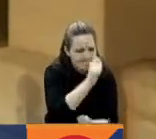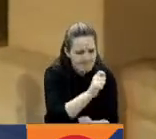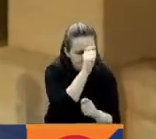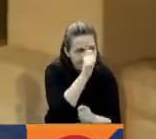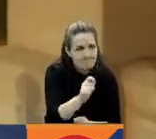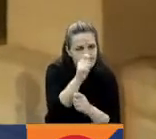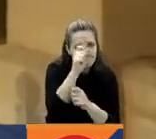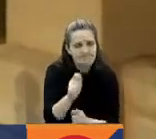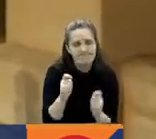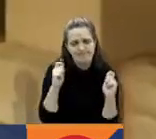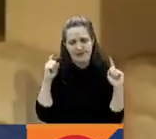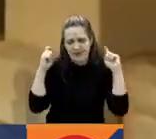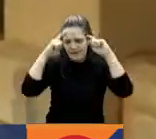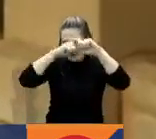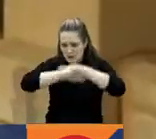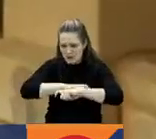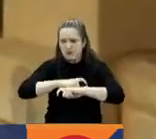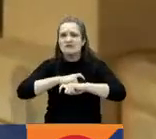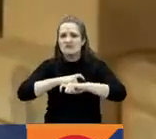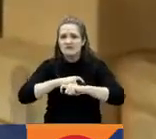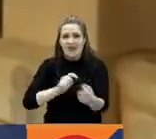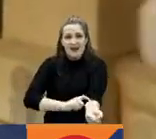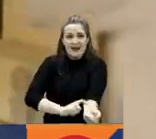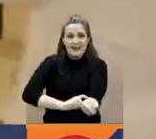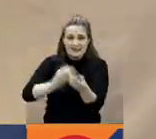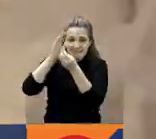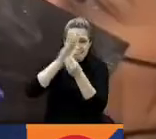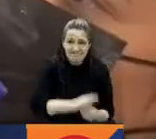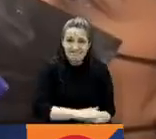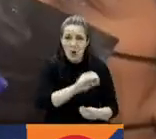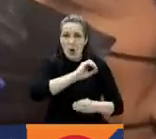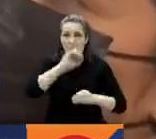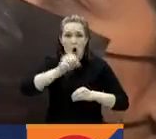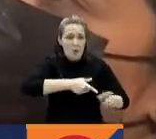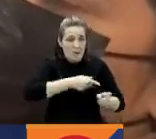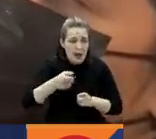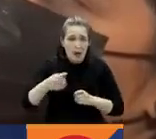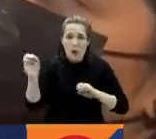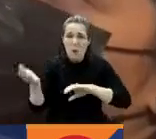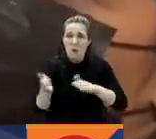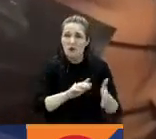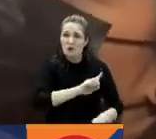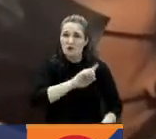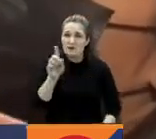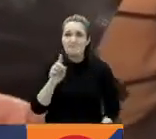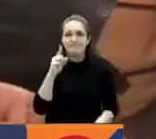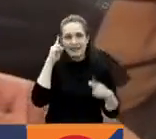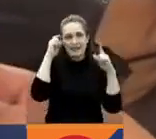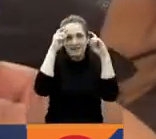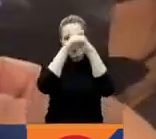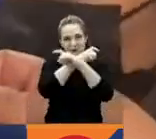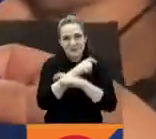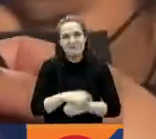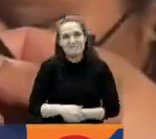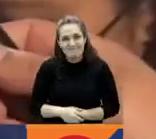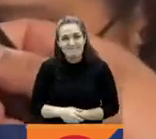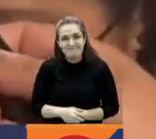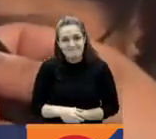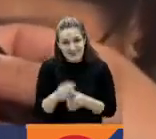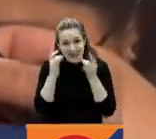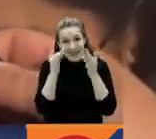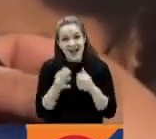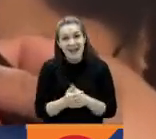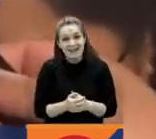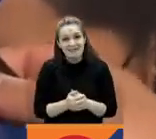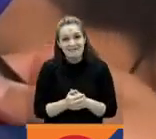resultaron reflexiones sobre la xenofobia y los discursos de odio. Y piensa uno hacer también la reflexión de lo grave que han sido para la